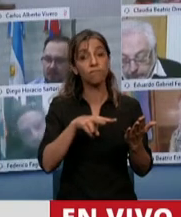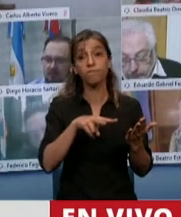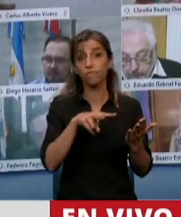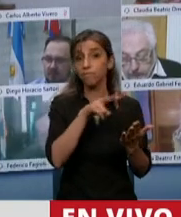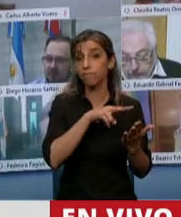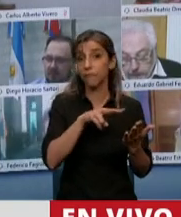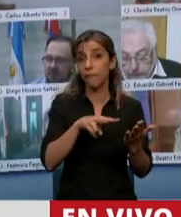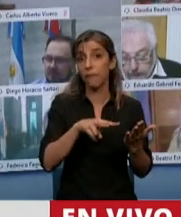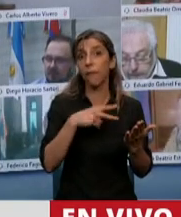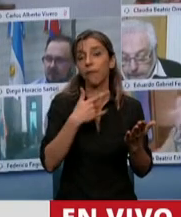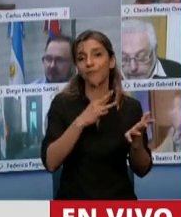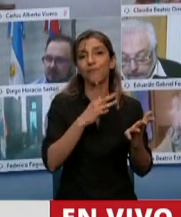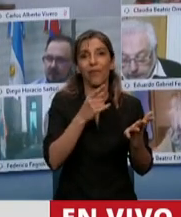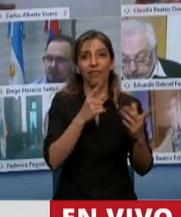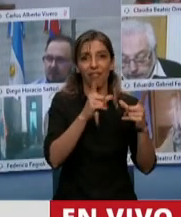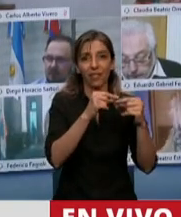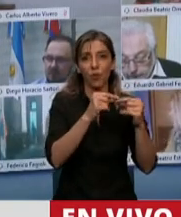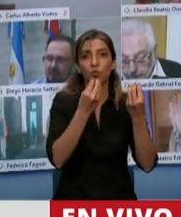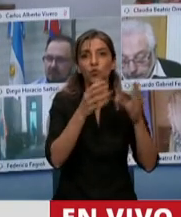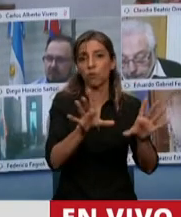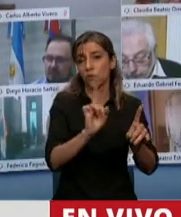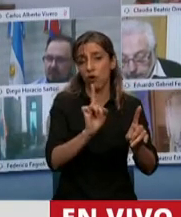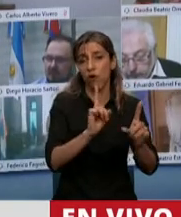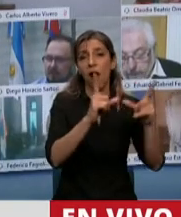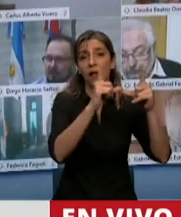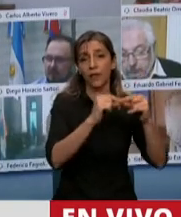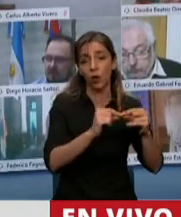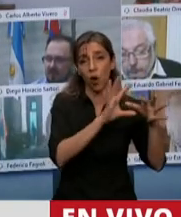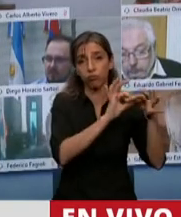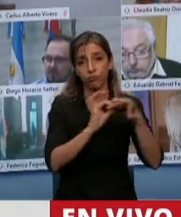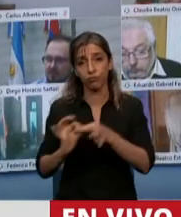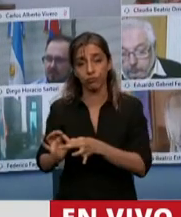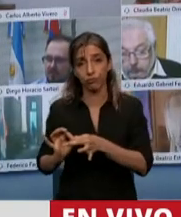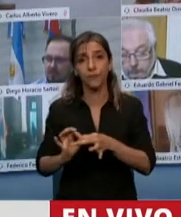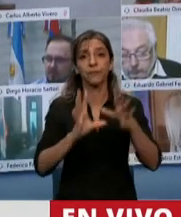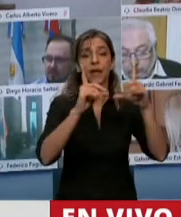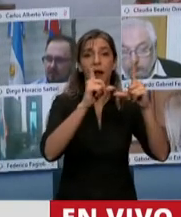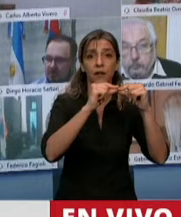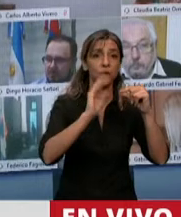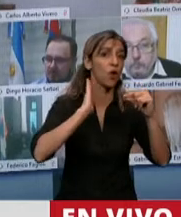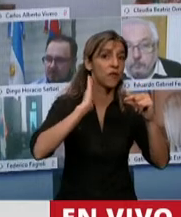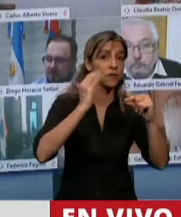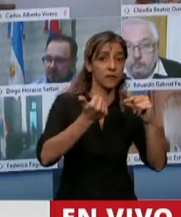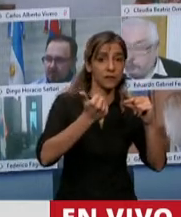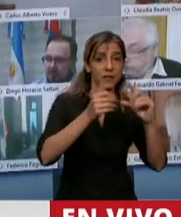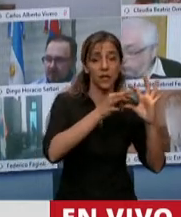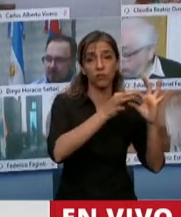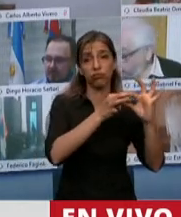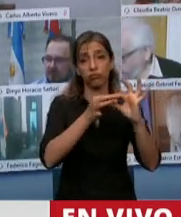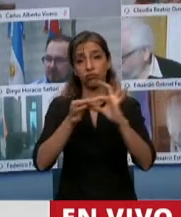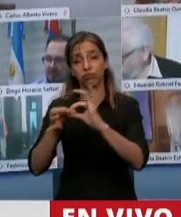un conjunto de artículos que van desde el artículo 16 al artículo